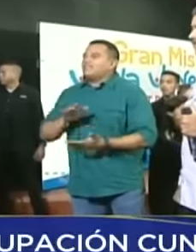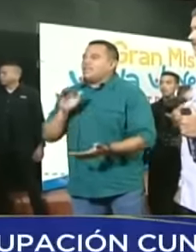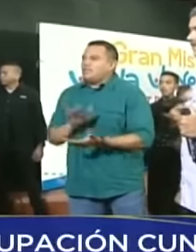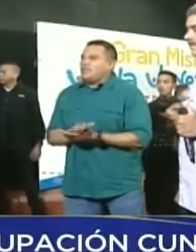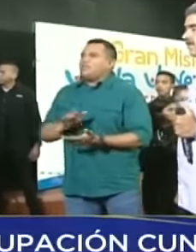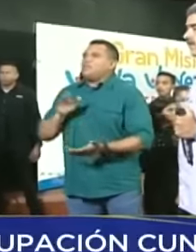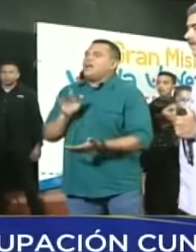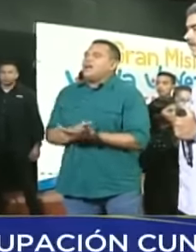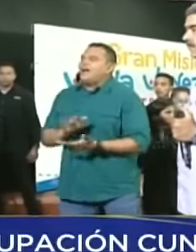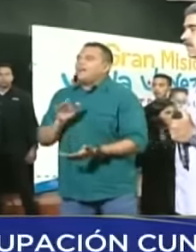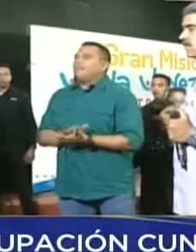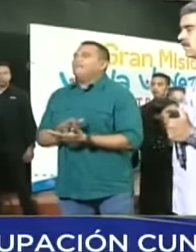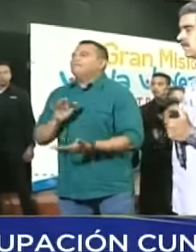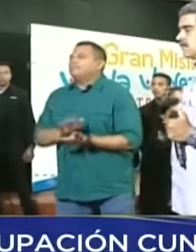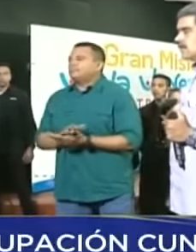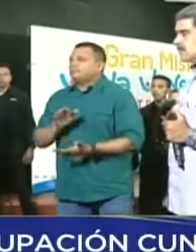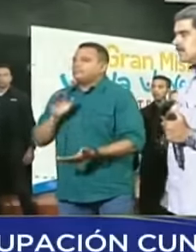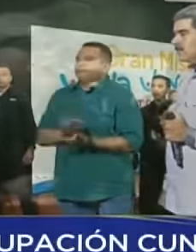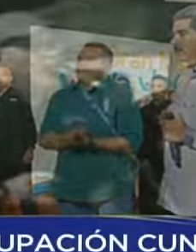Florencia, Sevilla,